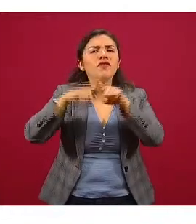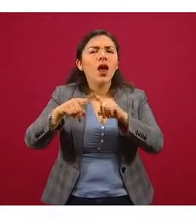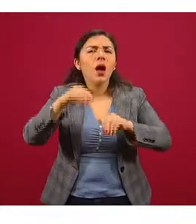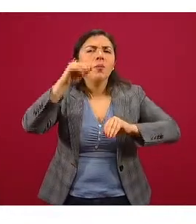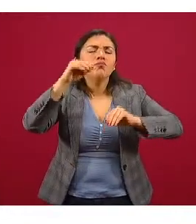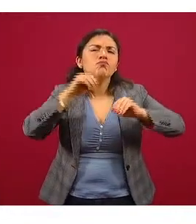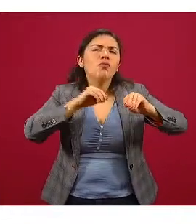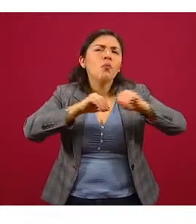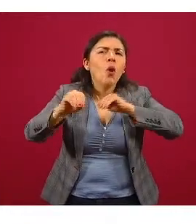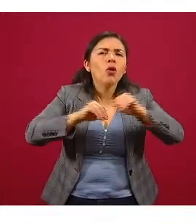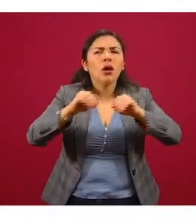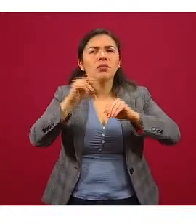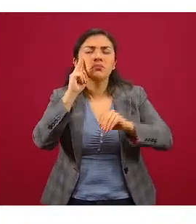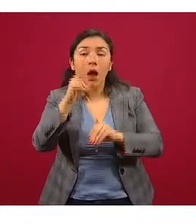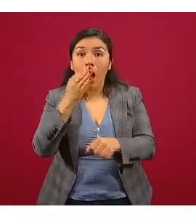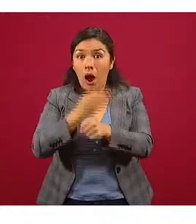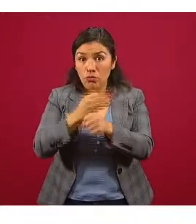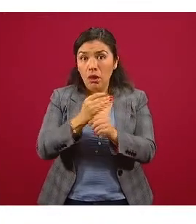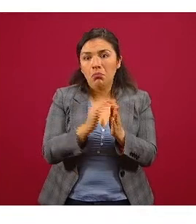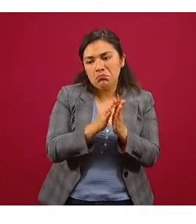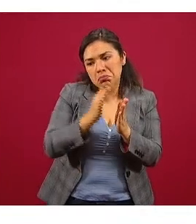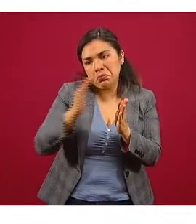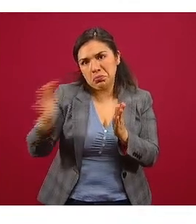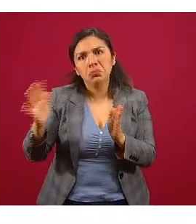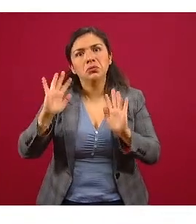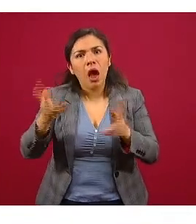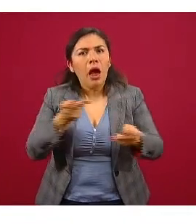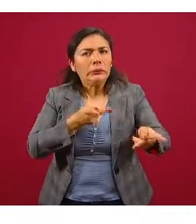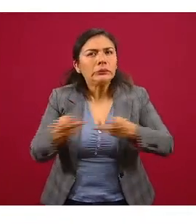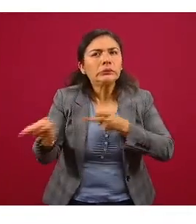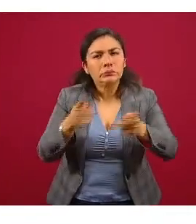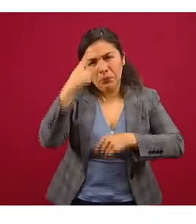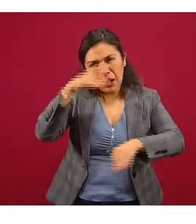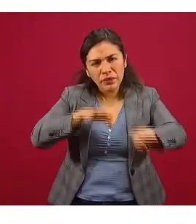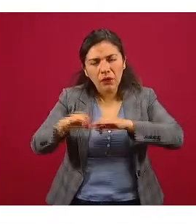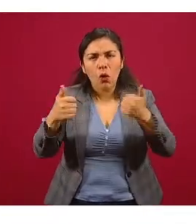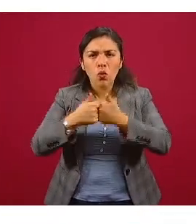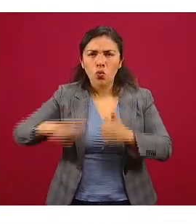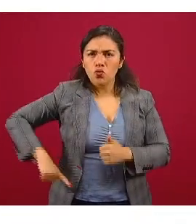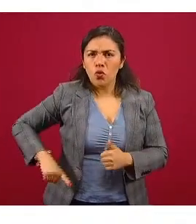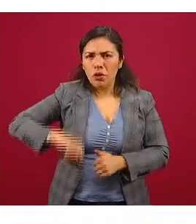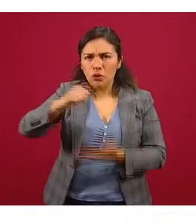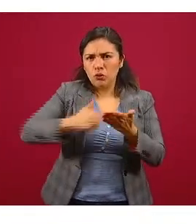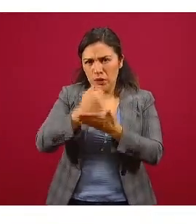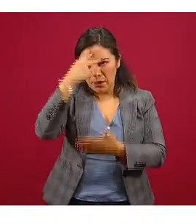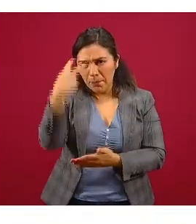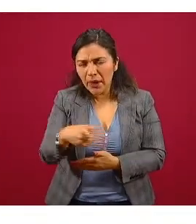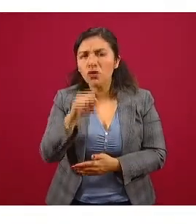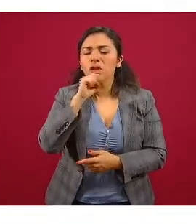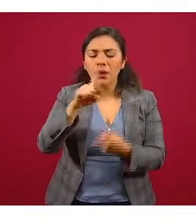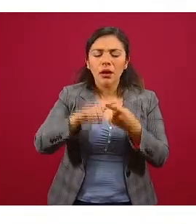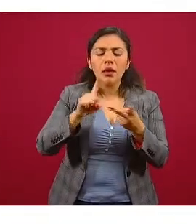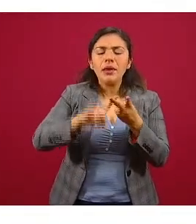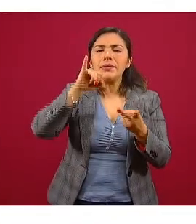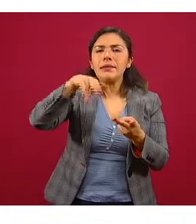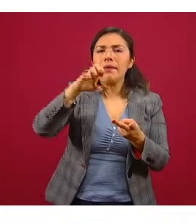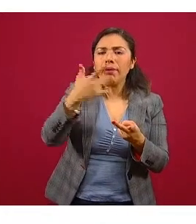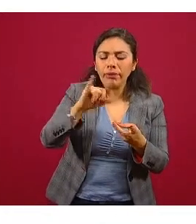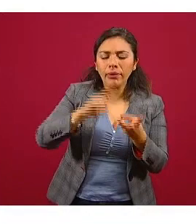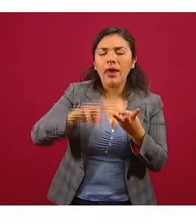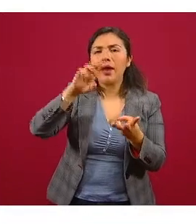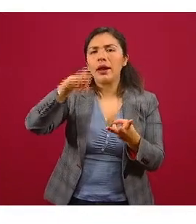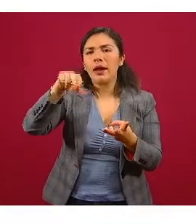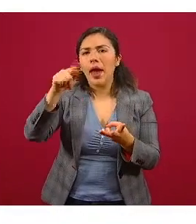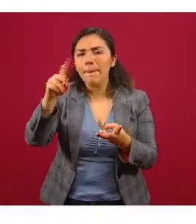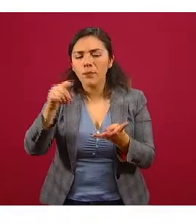Y estamos ya en avanzada fase en los procesos de trabajo, tanto con el Gobierno de la Ciudad de México como con el INEGI, RENAPO,